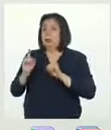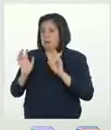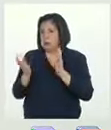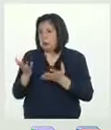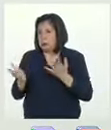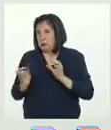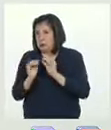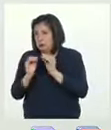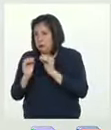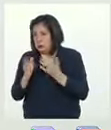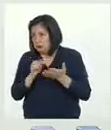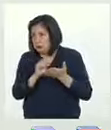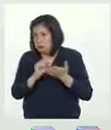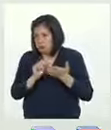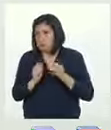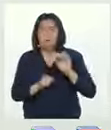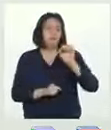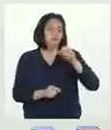hacer, ¿no es así?